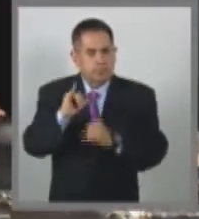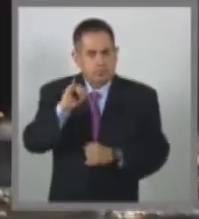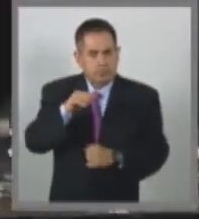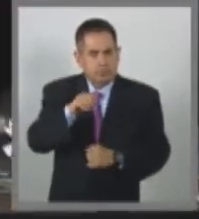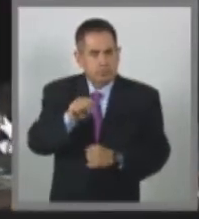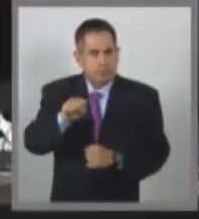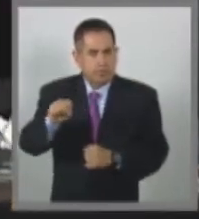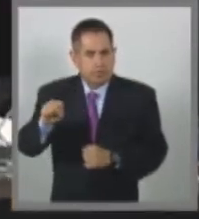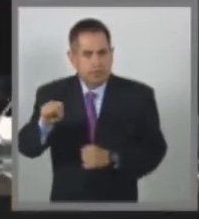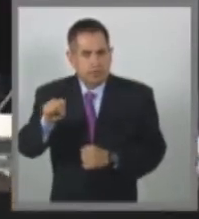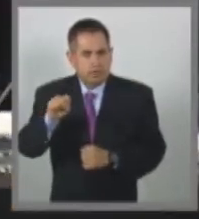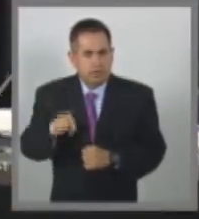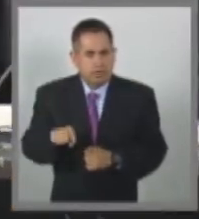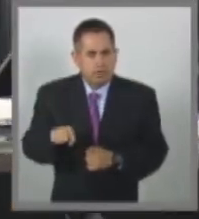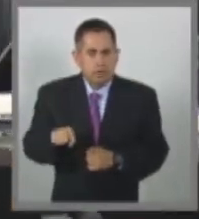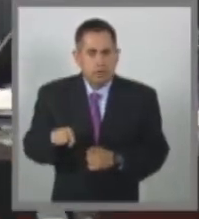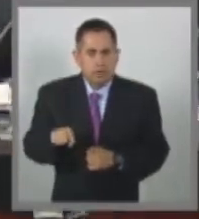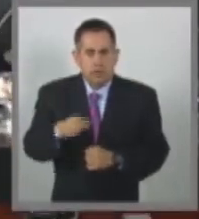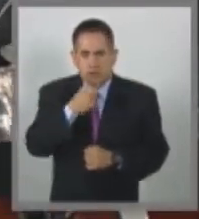foto.